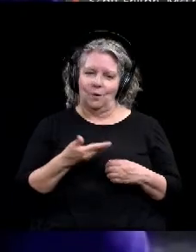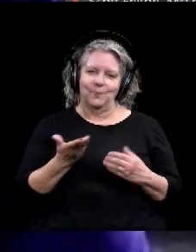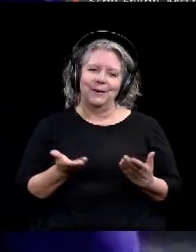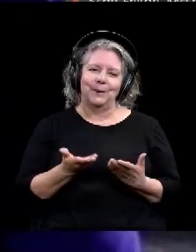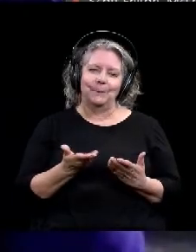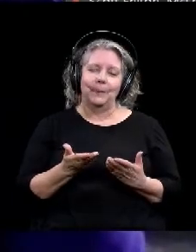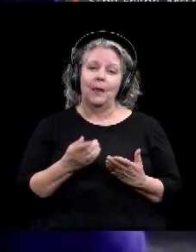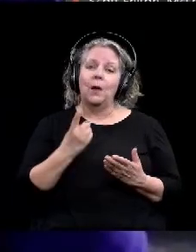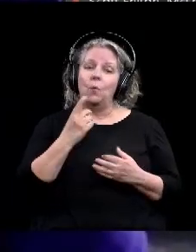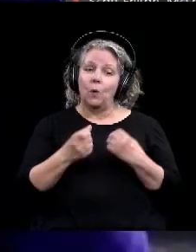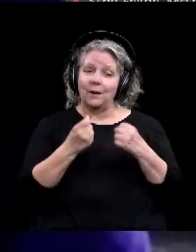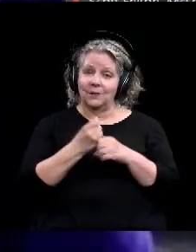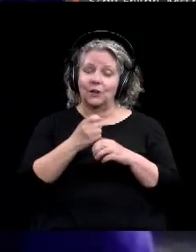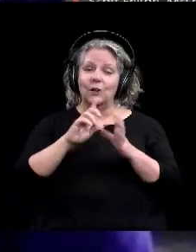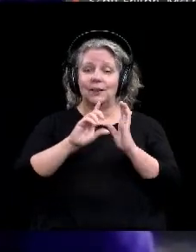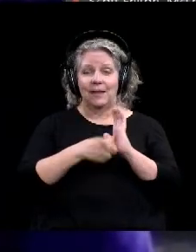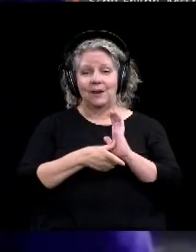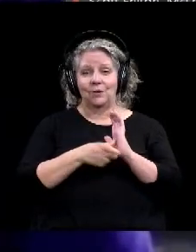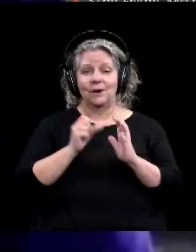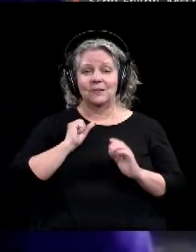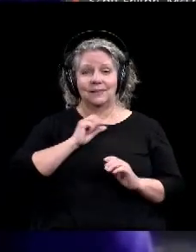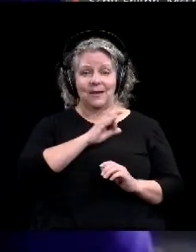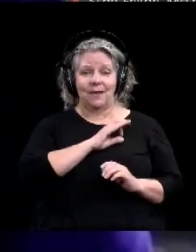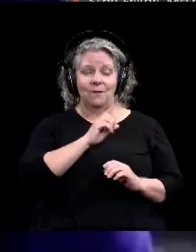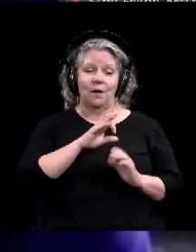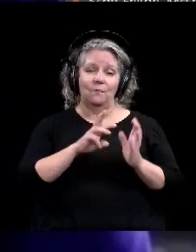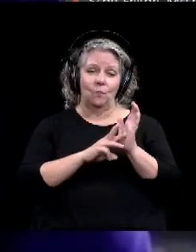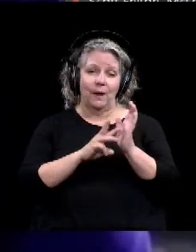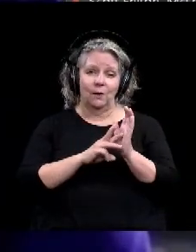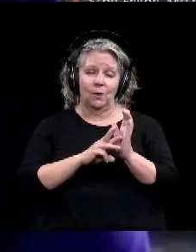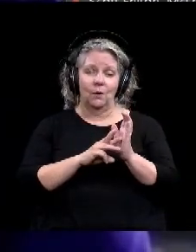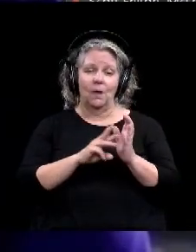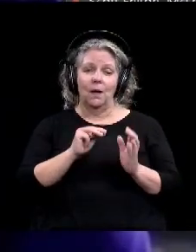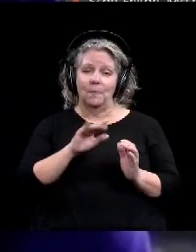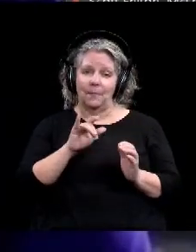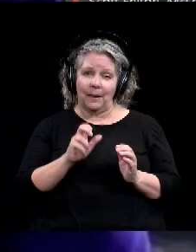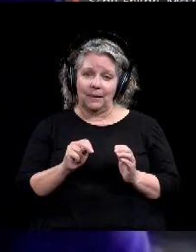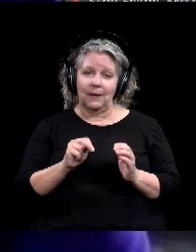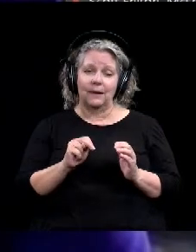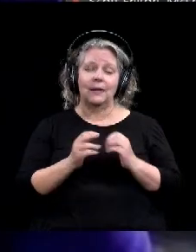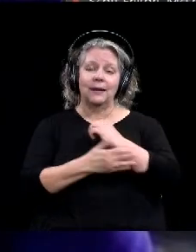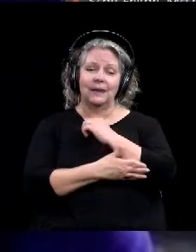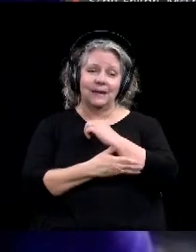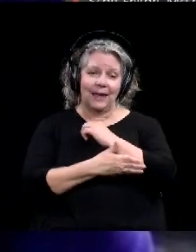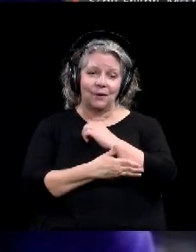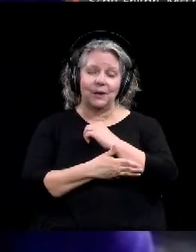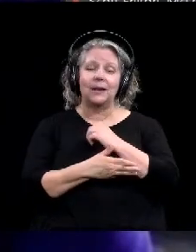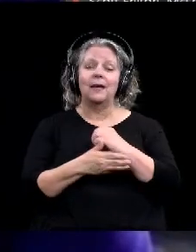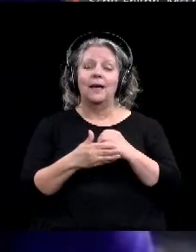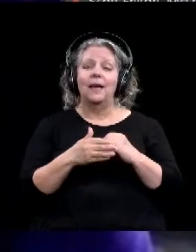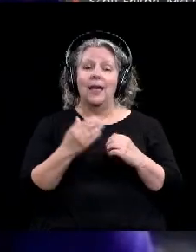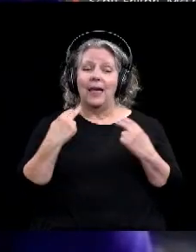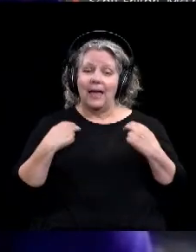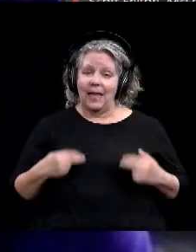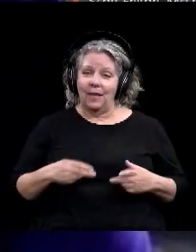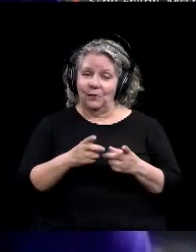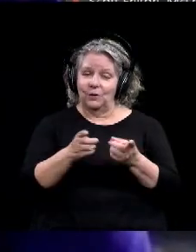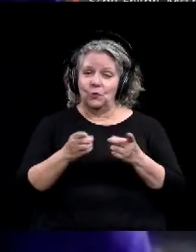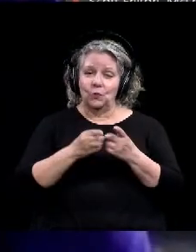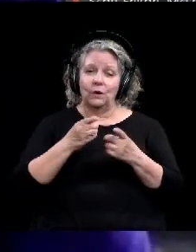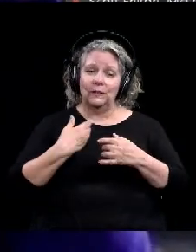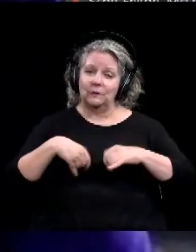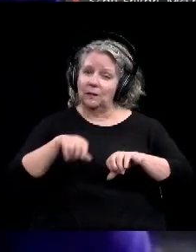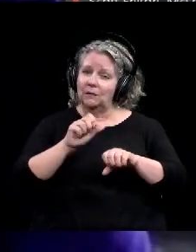los empleados de aquí están muy duros en el trabajo del cobe 19 nuestra comunidad ha sido un